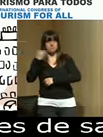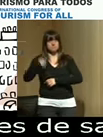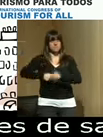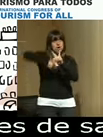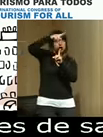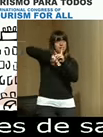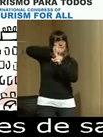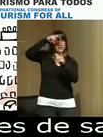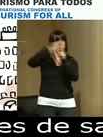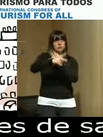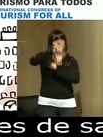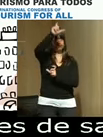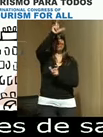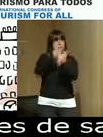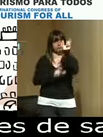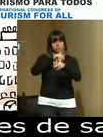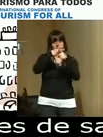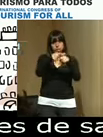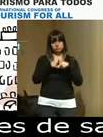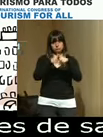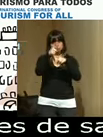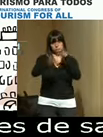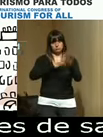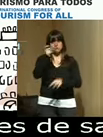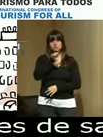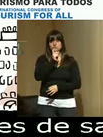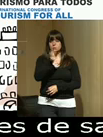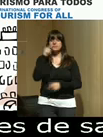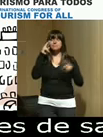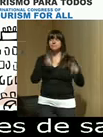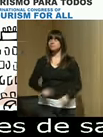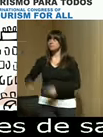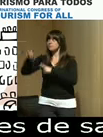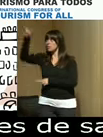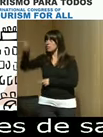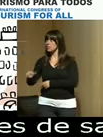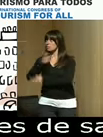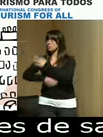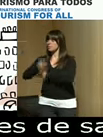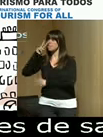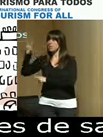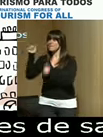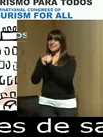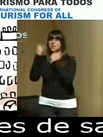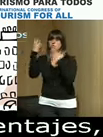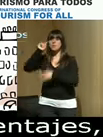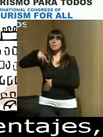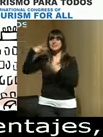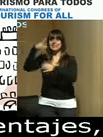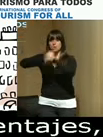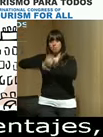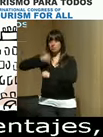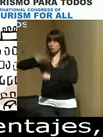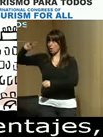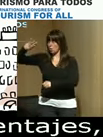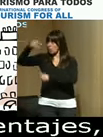de respuestas. Fíjense que, por ejemplo, si me voy a la columna de discapacitado, veo que el 29,7%, la cuarta columna de los